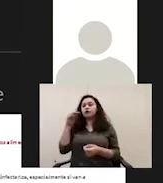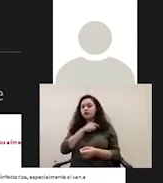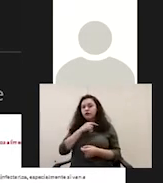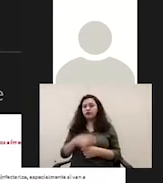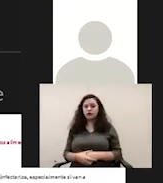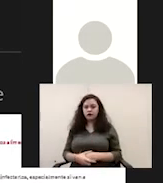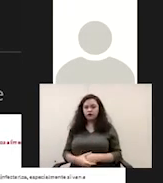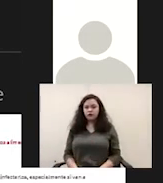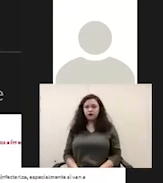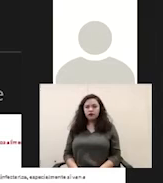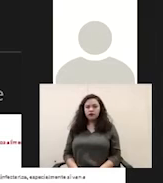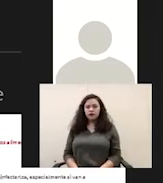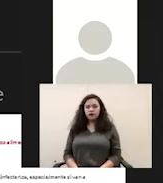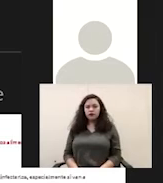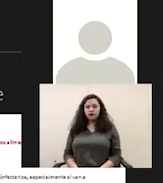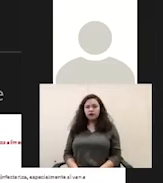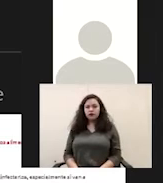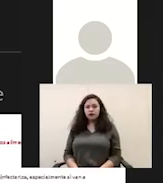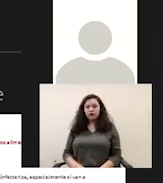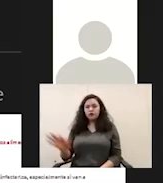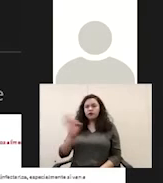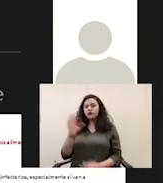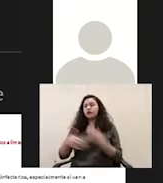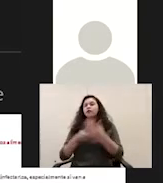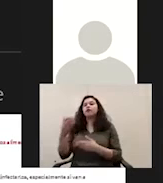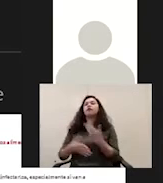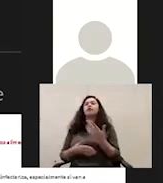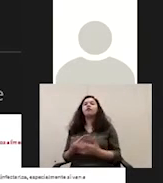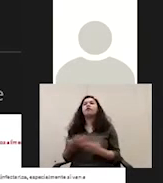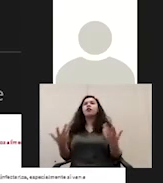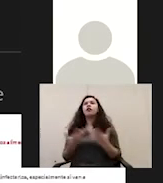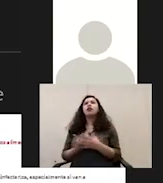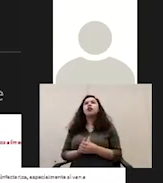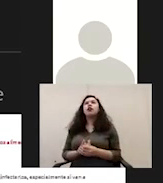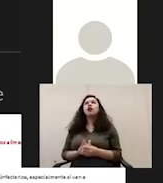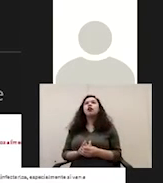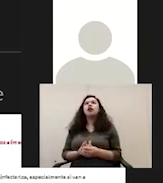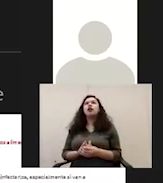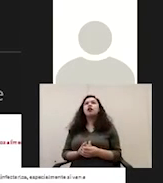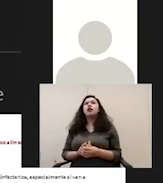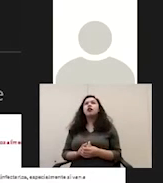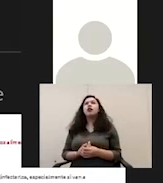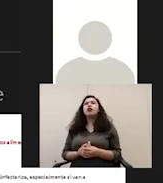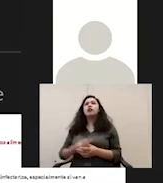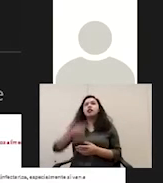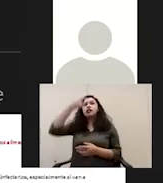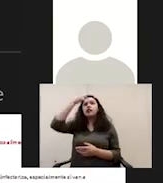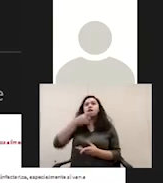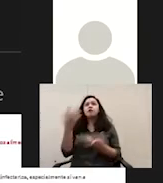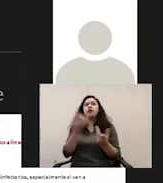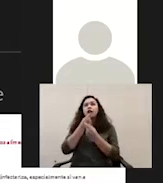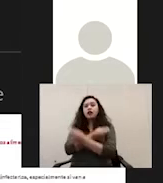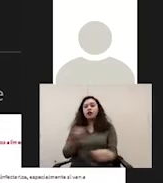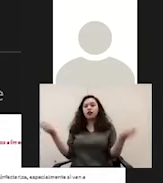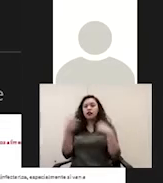Si se llevan procedimientos de elaboración de alimentos infantiles, estos se tienen que consumir en